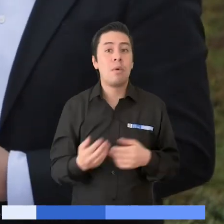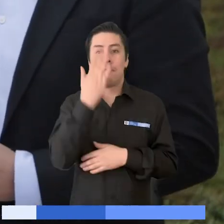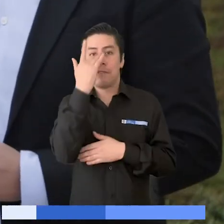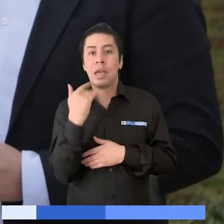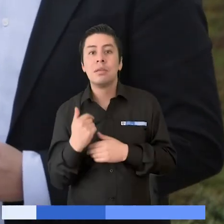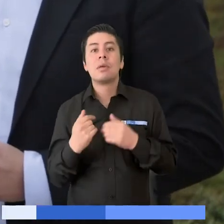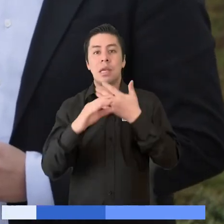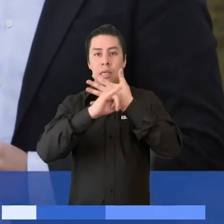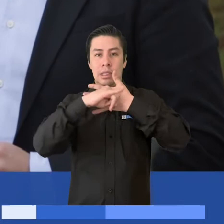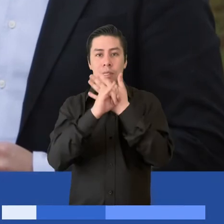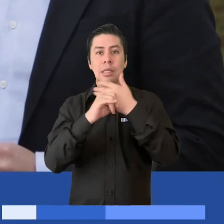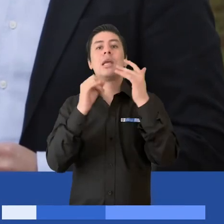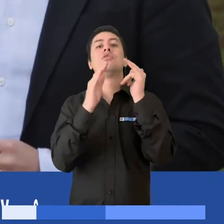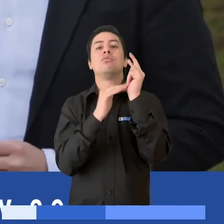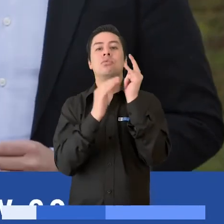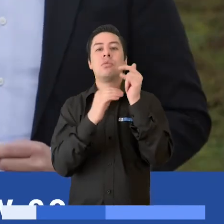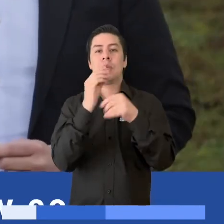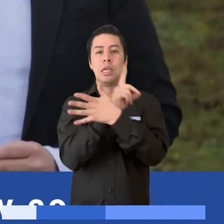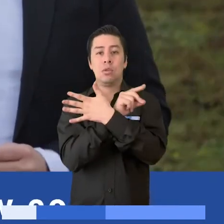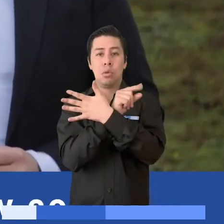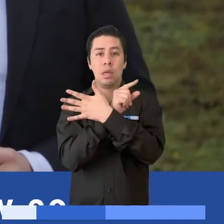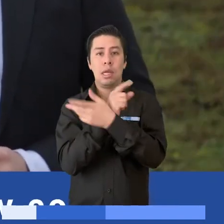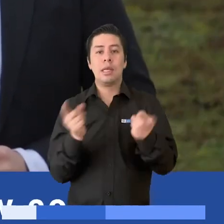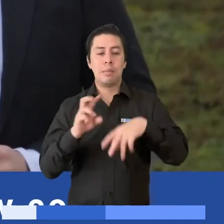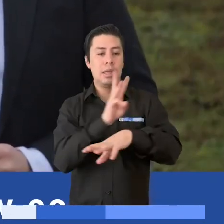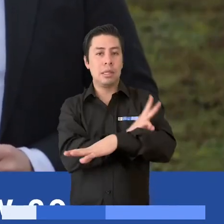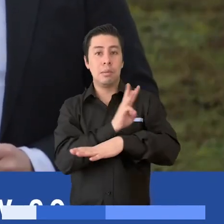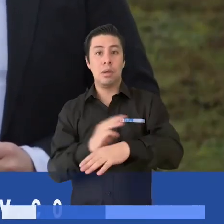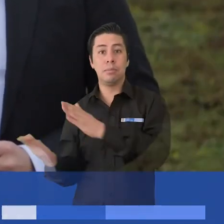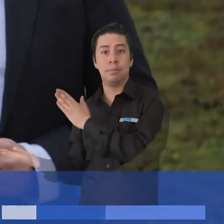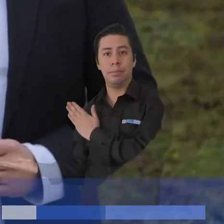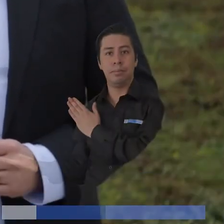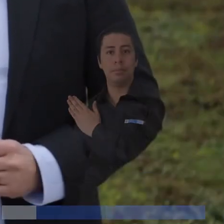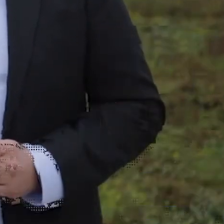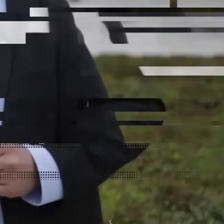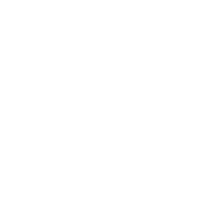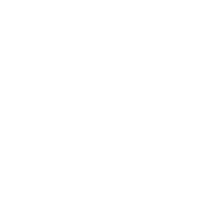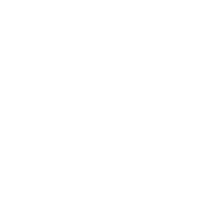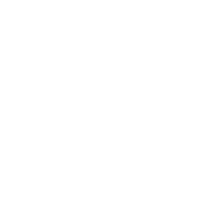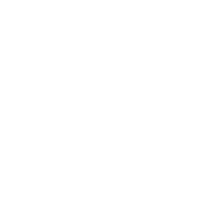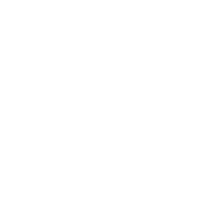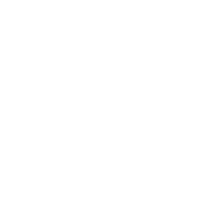Facebook, Instagram, YouTube y Twitter y en www.unidadvictimas.gov.co. Hasta pronto.